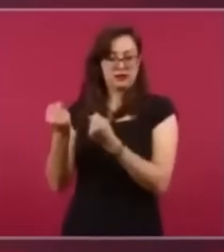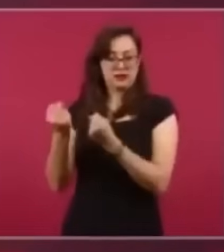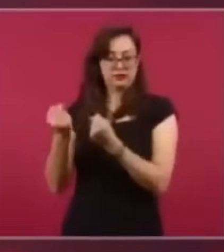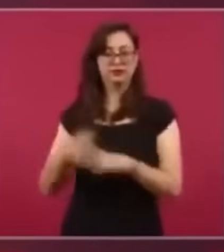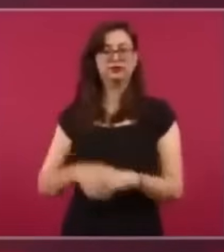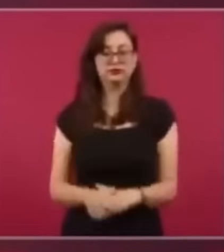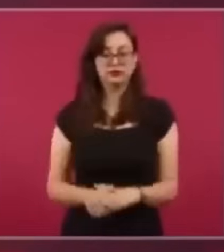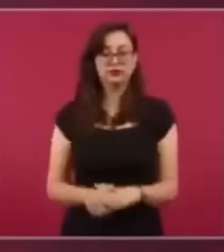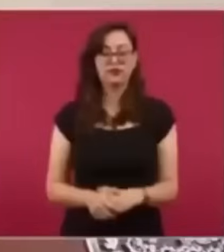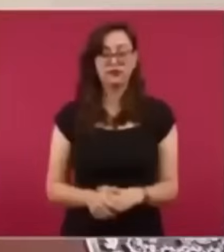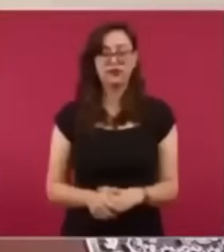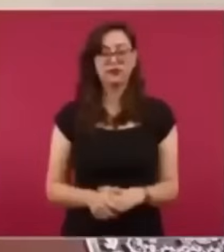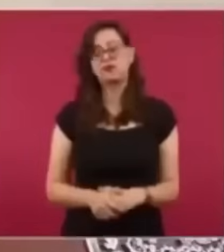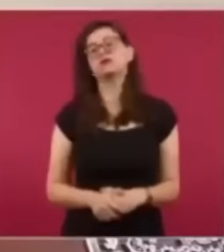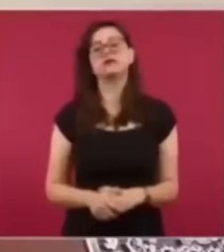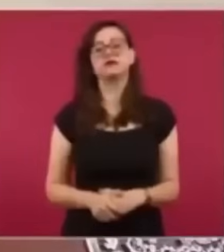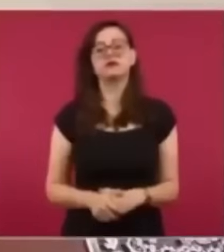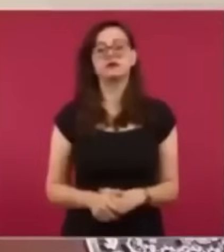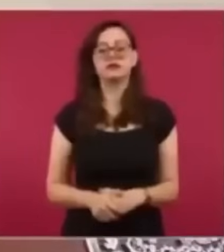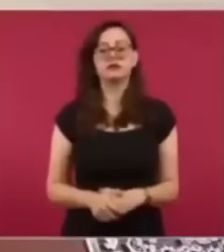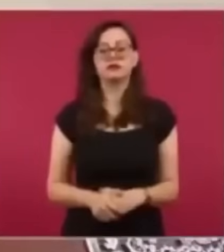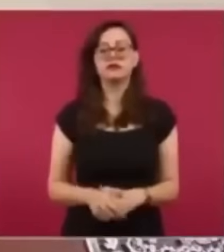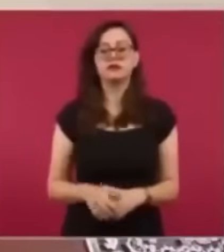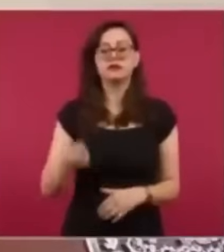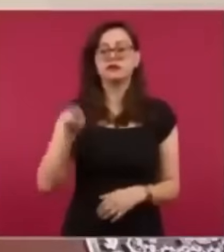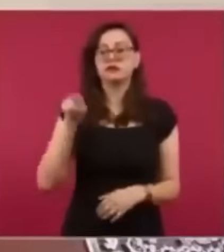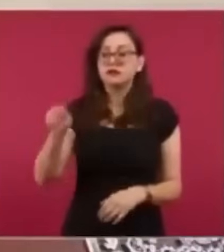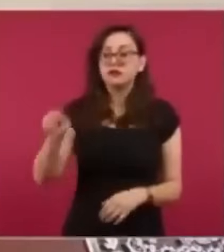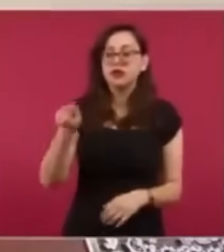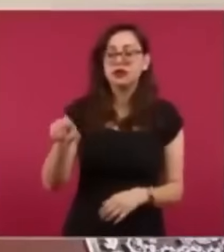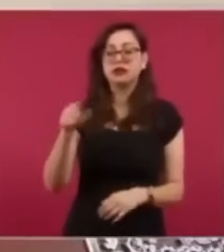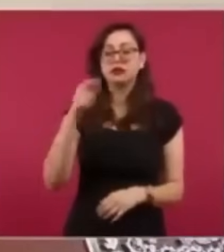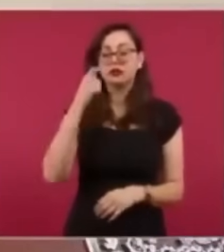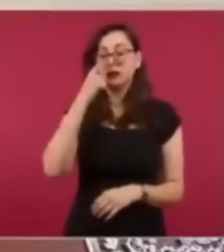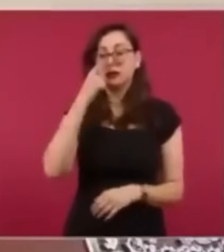inteligencia del Estado